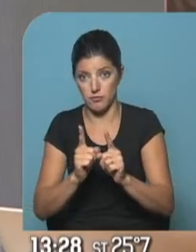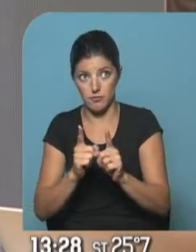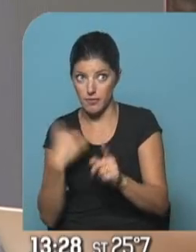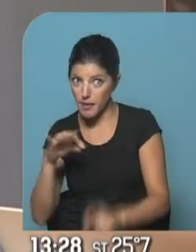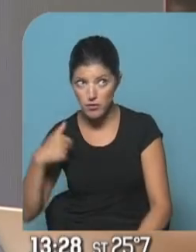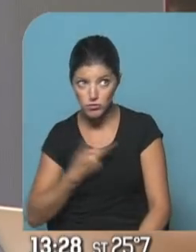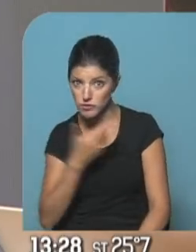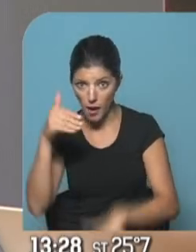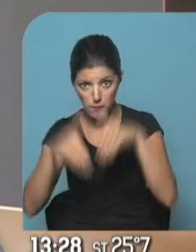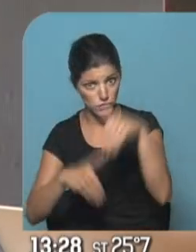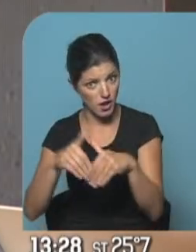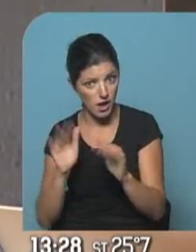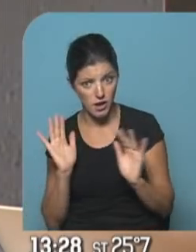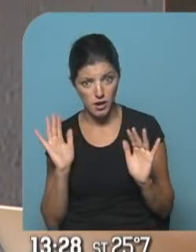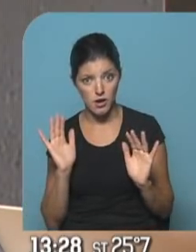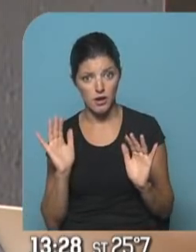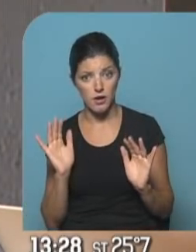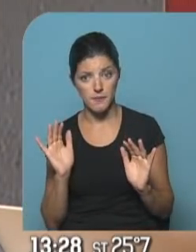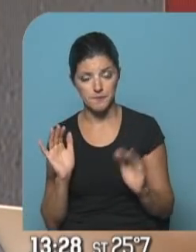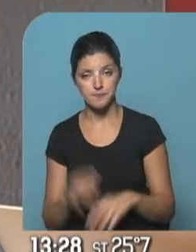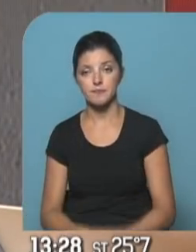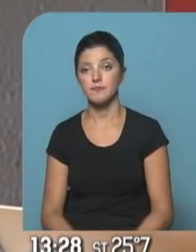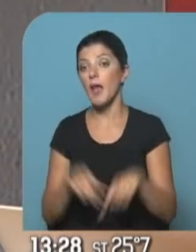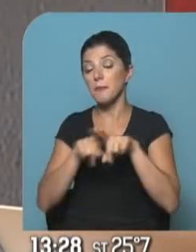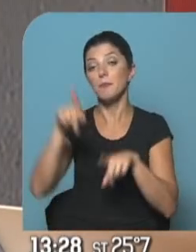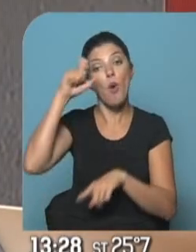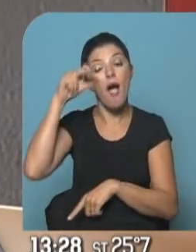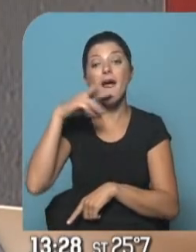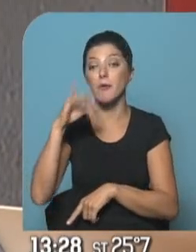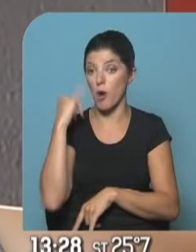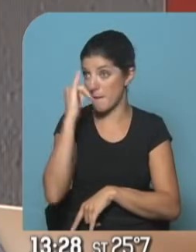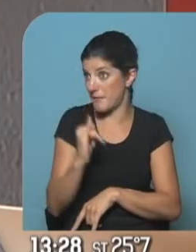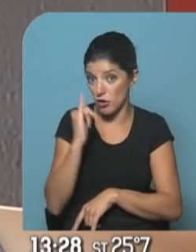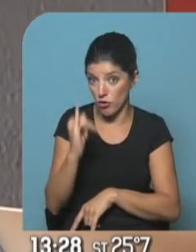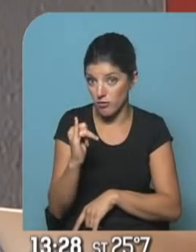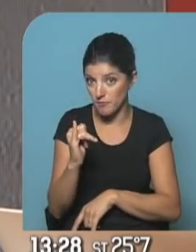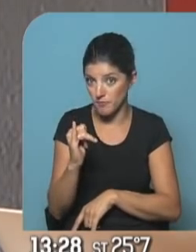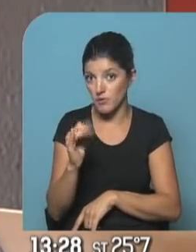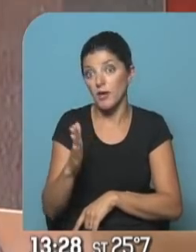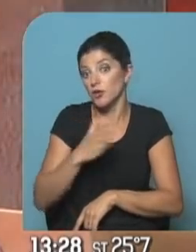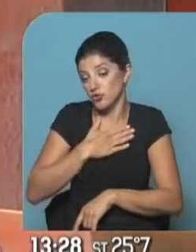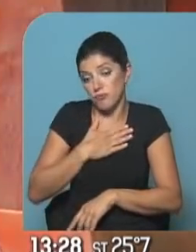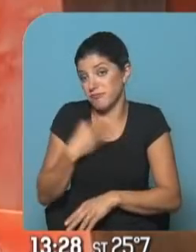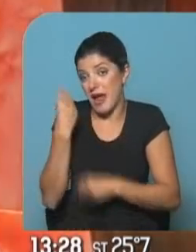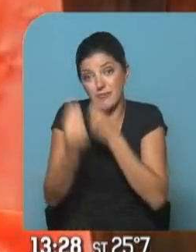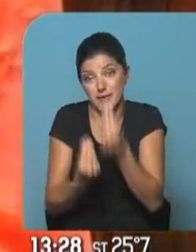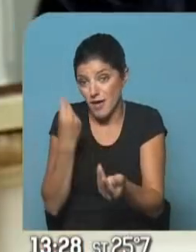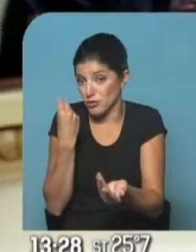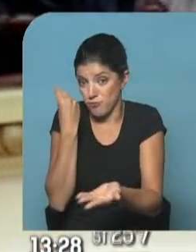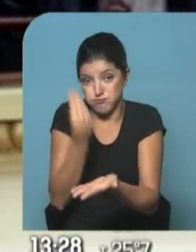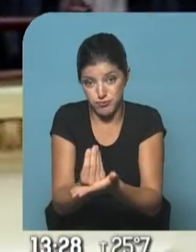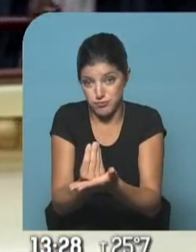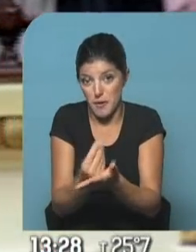que, como lo explicaba el mismo Evo. En todo caso me presento como candidato a elecciones, no que